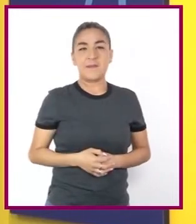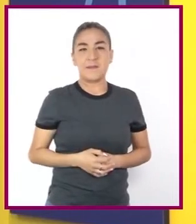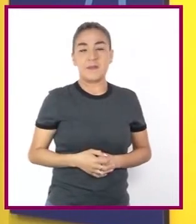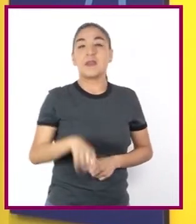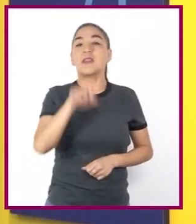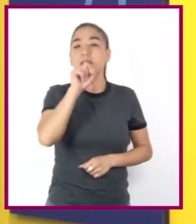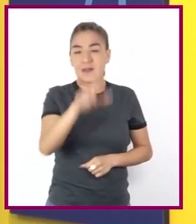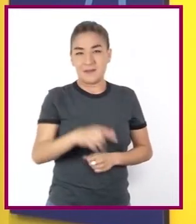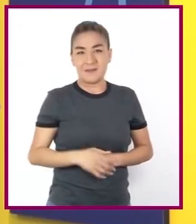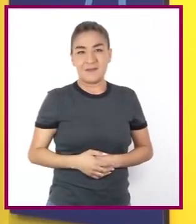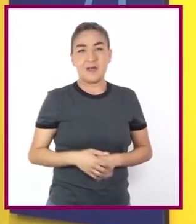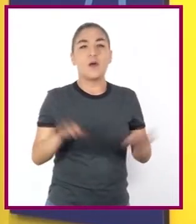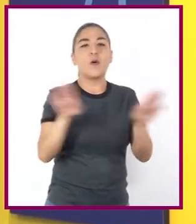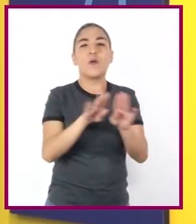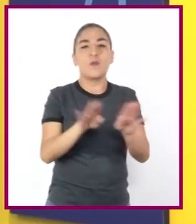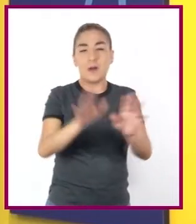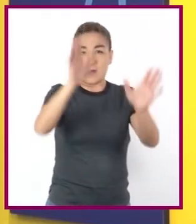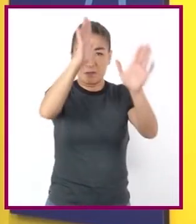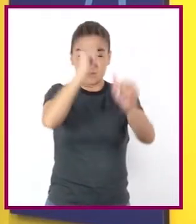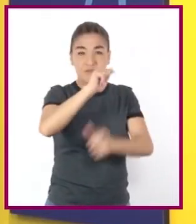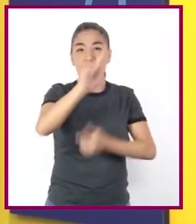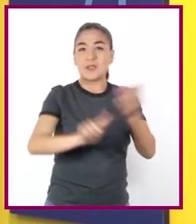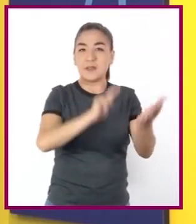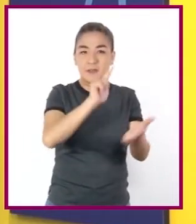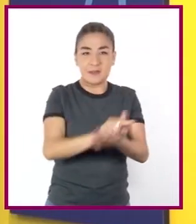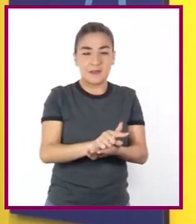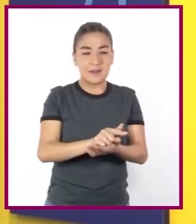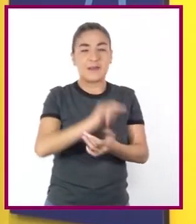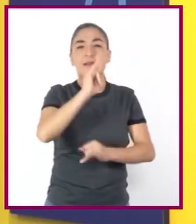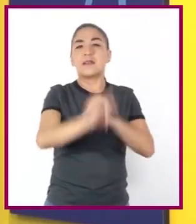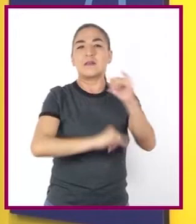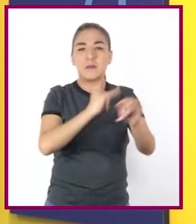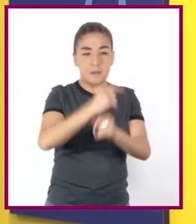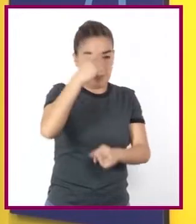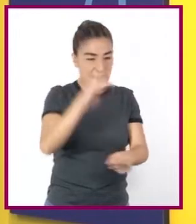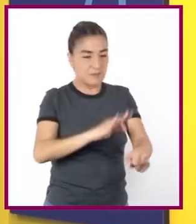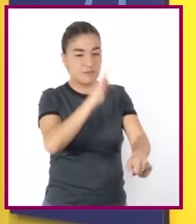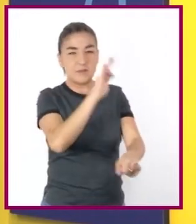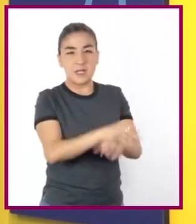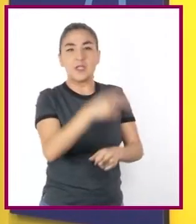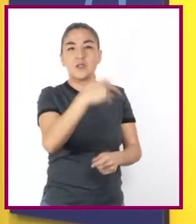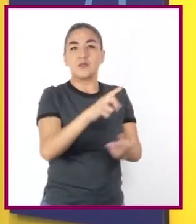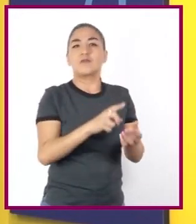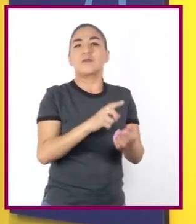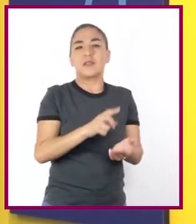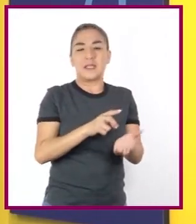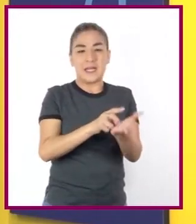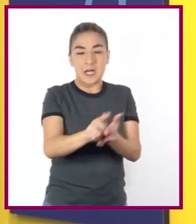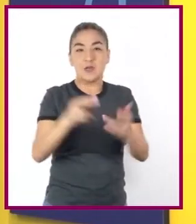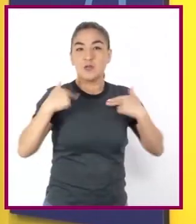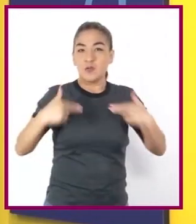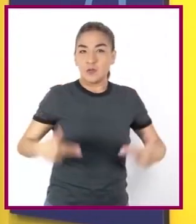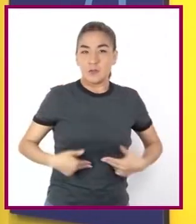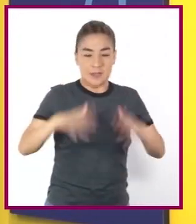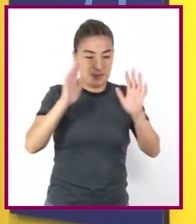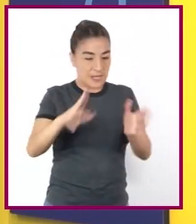Asimismo, los convenios internacionales en materia de la protección y defensa de los derechos humanos, firmados y ratificados